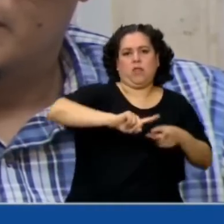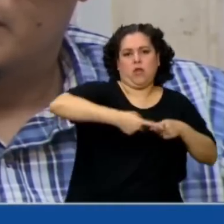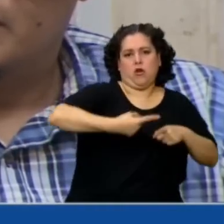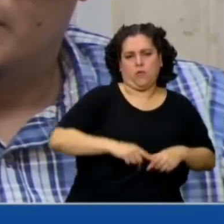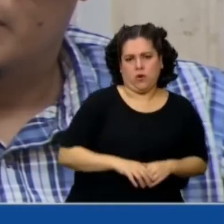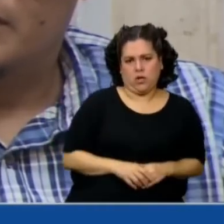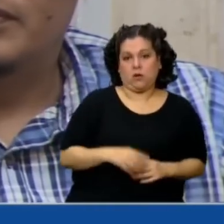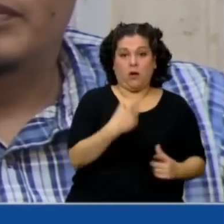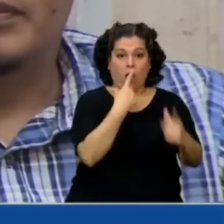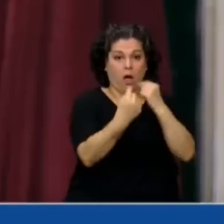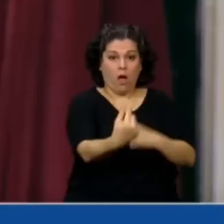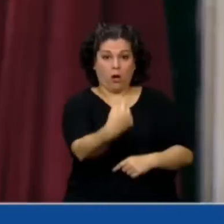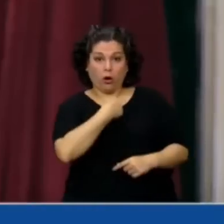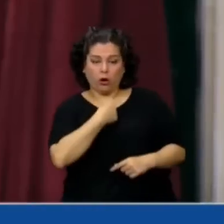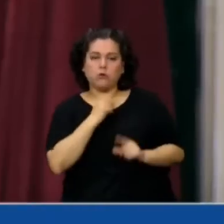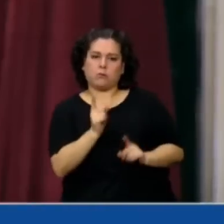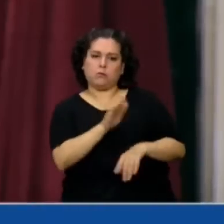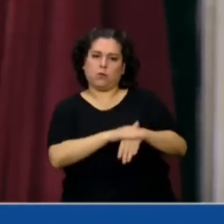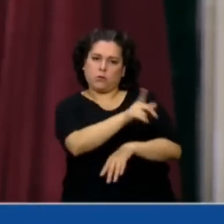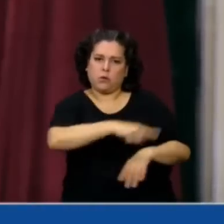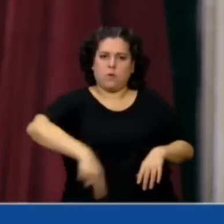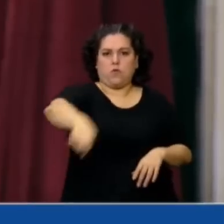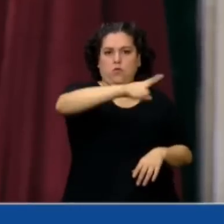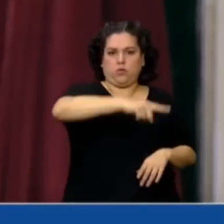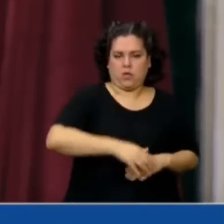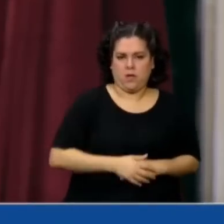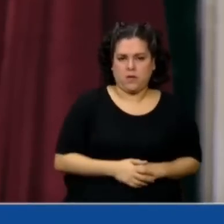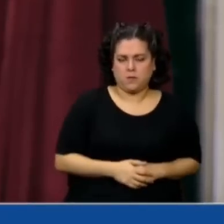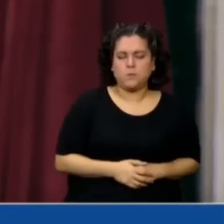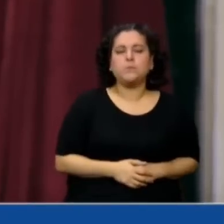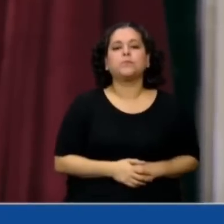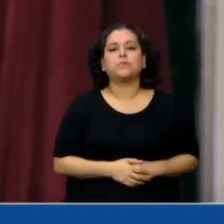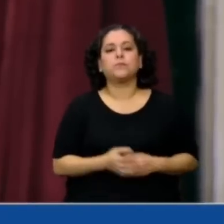que nos hagan. Muchas gracias. Gracias, diputada Breckman.